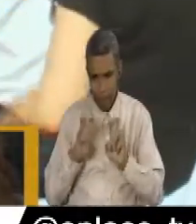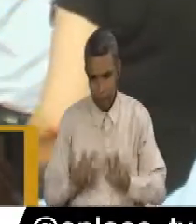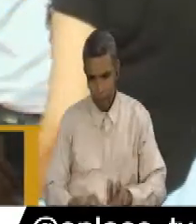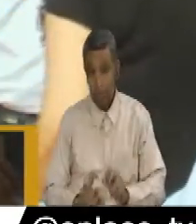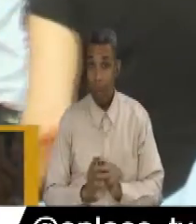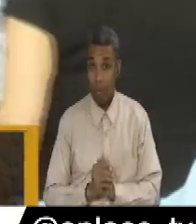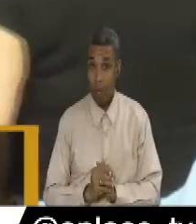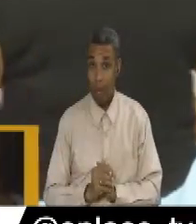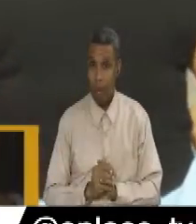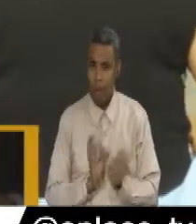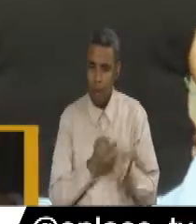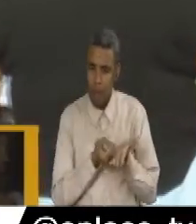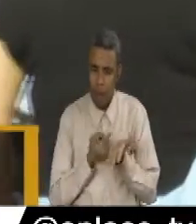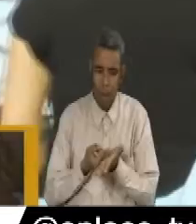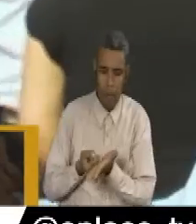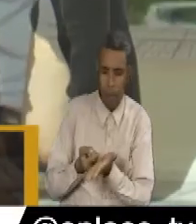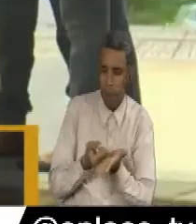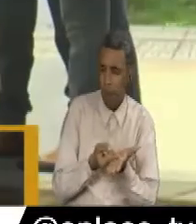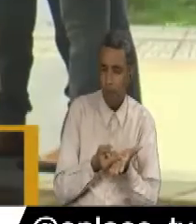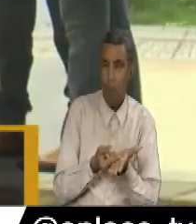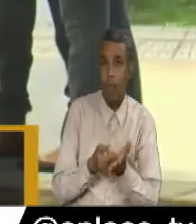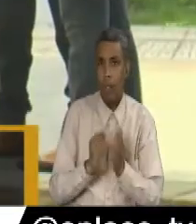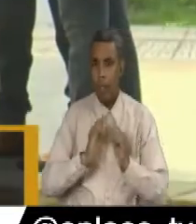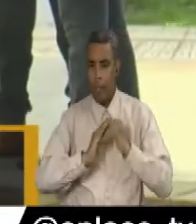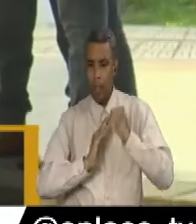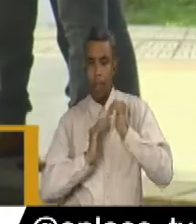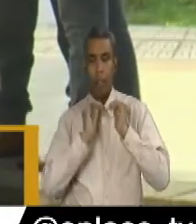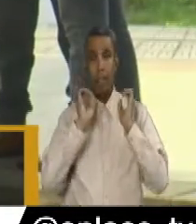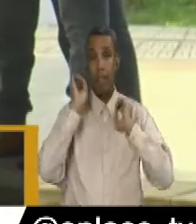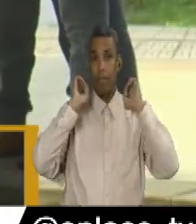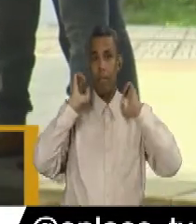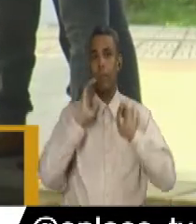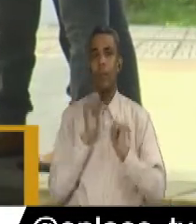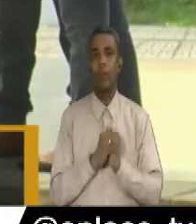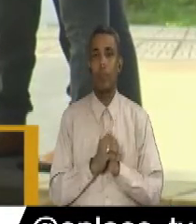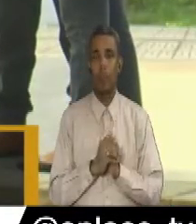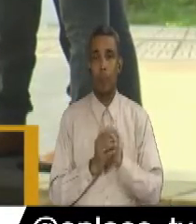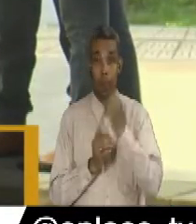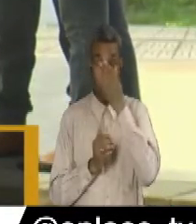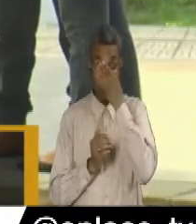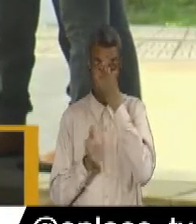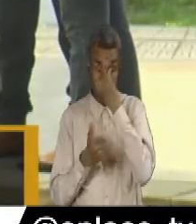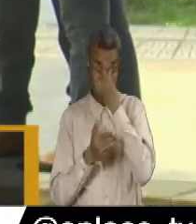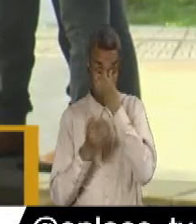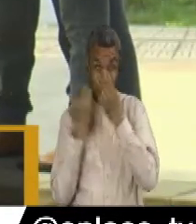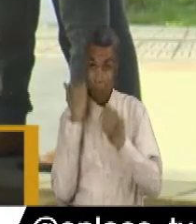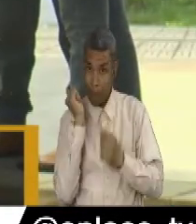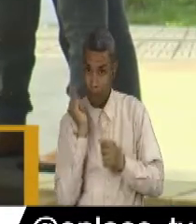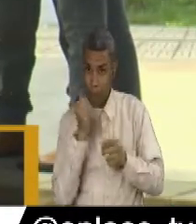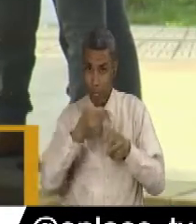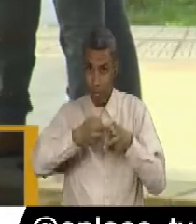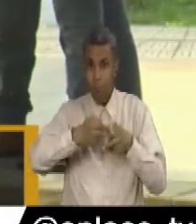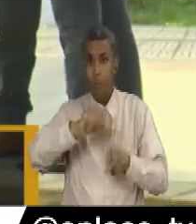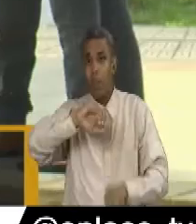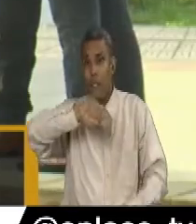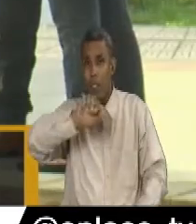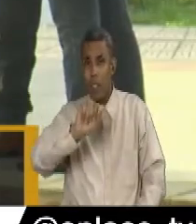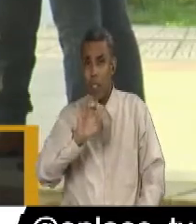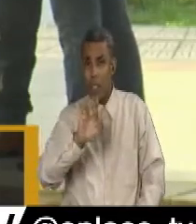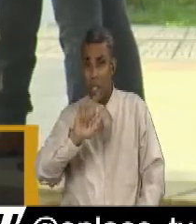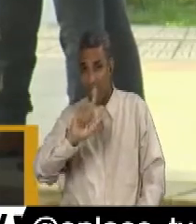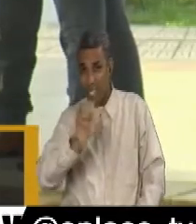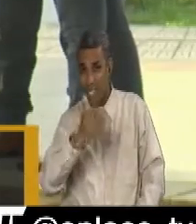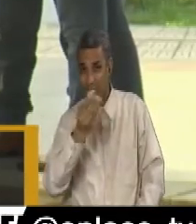necesario para que allí se reconozca su inocencia. Jael Quiroga, directora de Reiniciar, aseguró que minutos antes de que David Ravelo recobrara